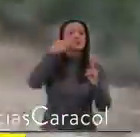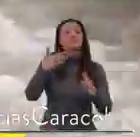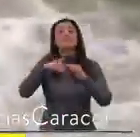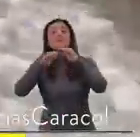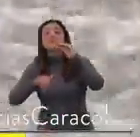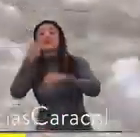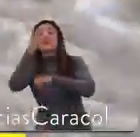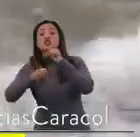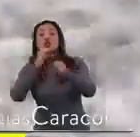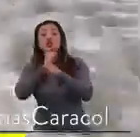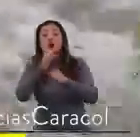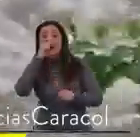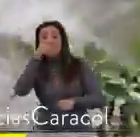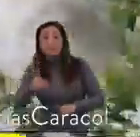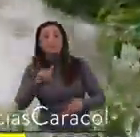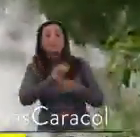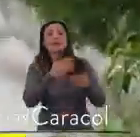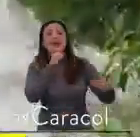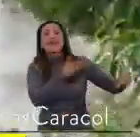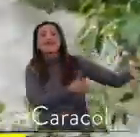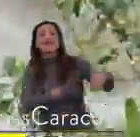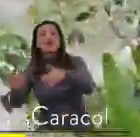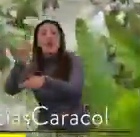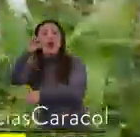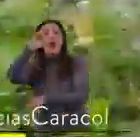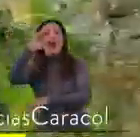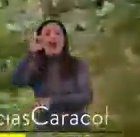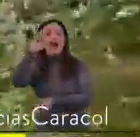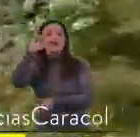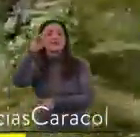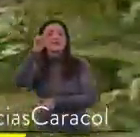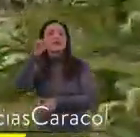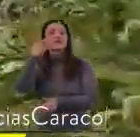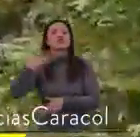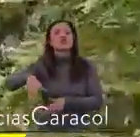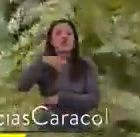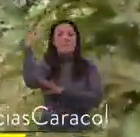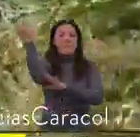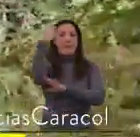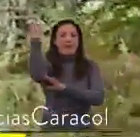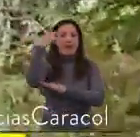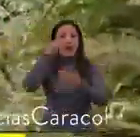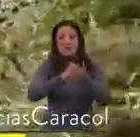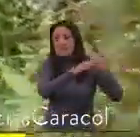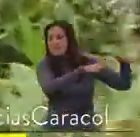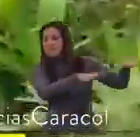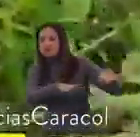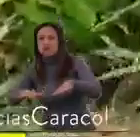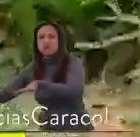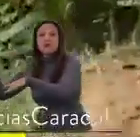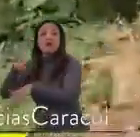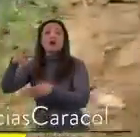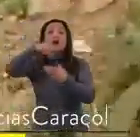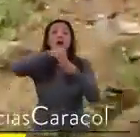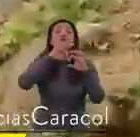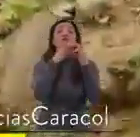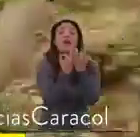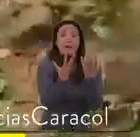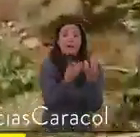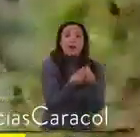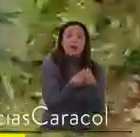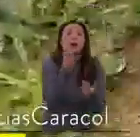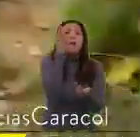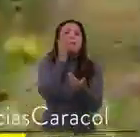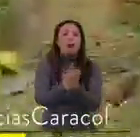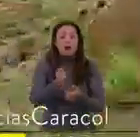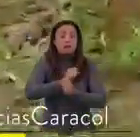ser arrastrados por el río Acacías en el departamento del Meta. ¡Gárrese! Las víctimas eran integrantes de una misma familia que fueron